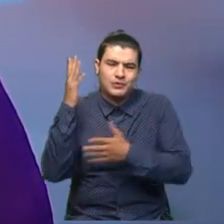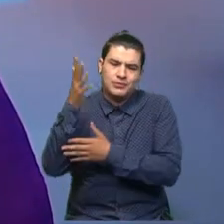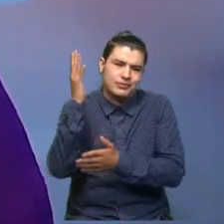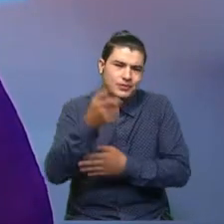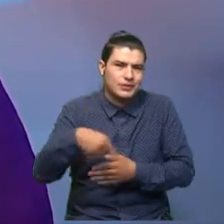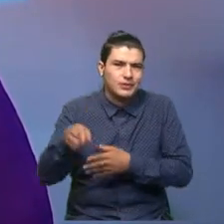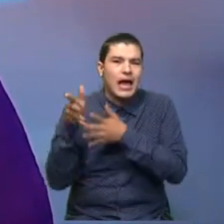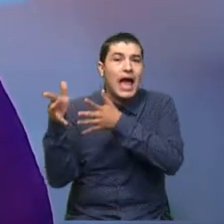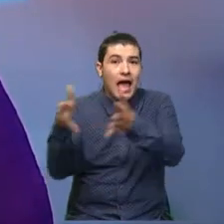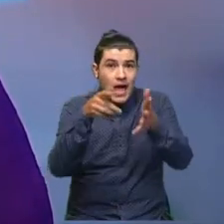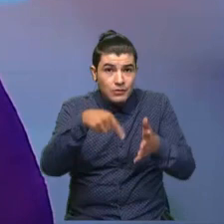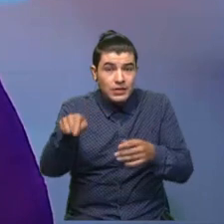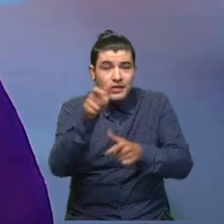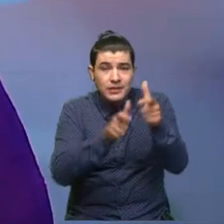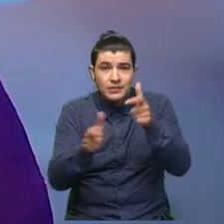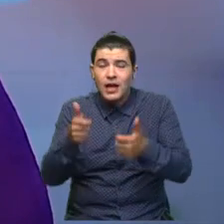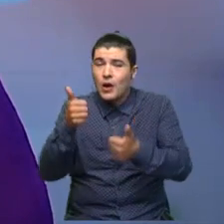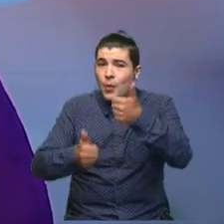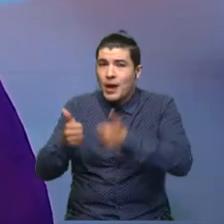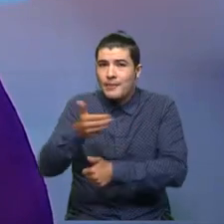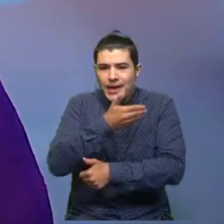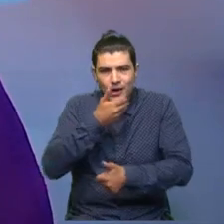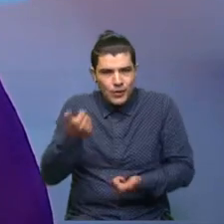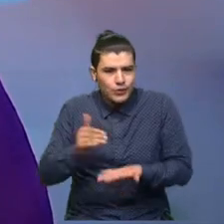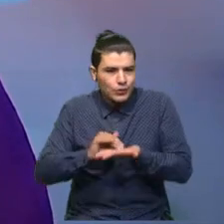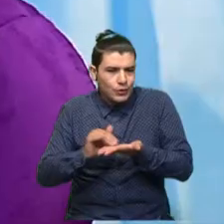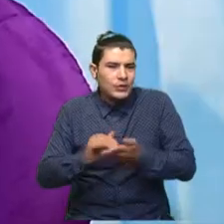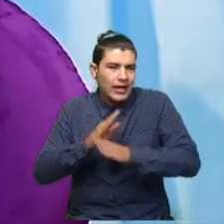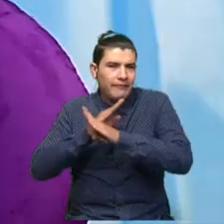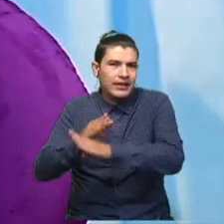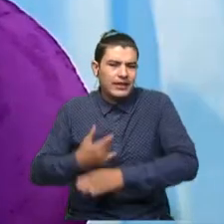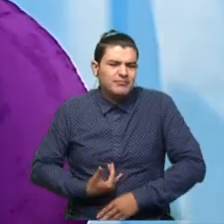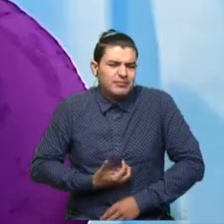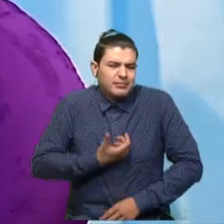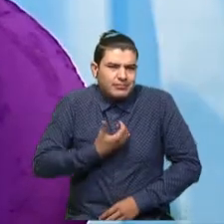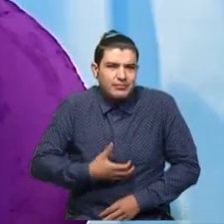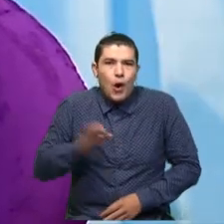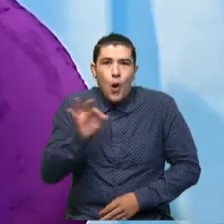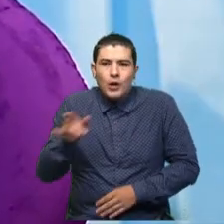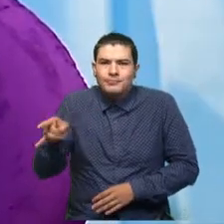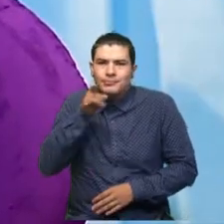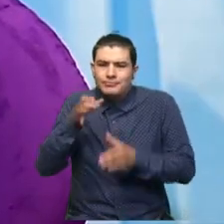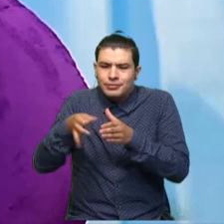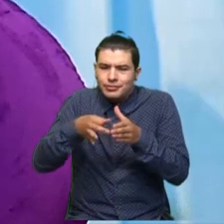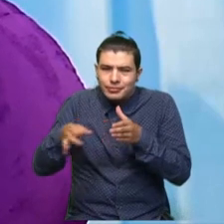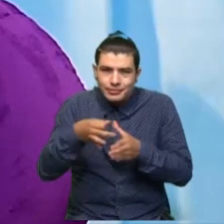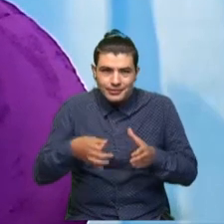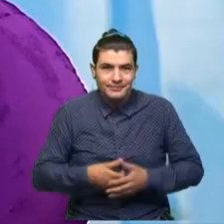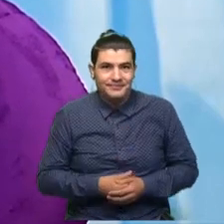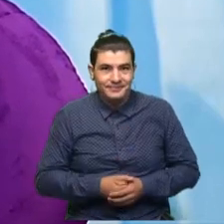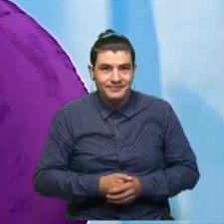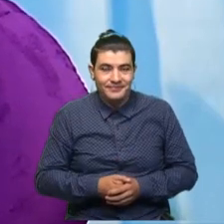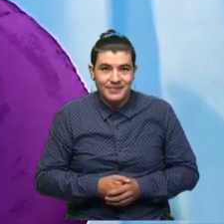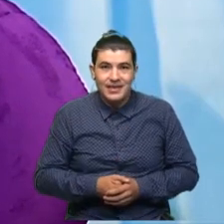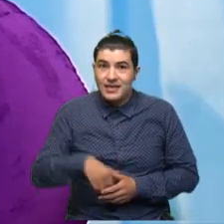educar a las personas sobre cuáles son las mejores soluciones para esto. Ok, claro está. Bueno, televidentes, recuerden que nos